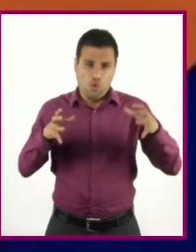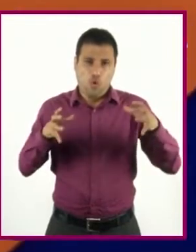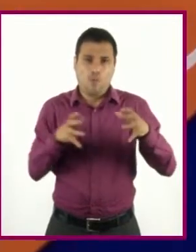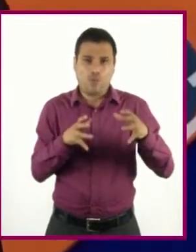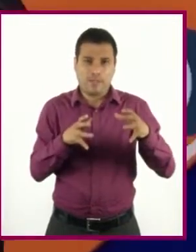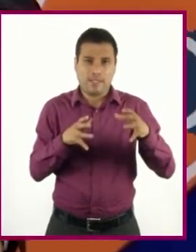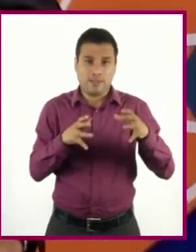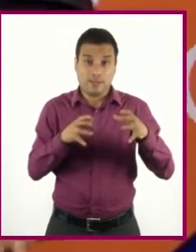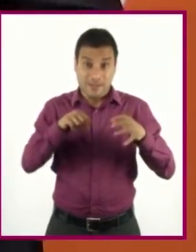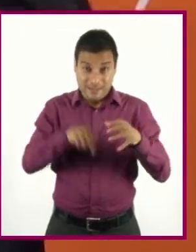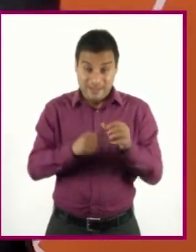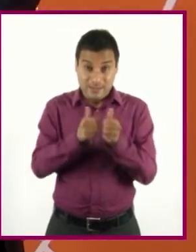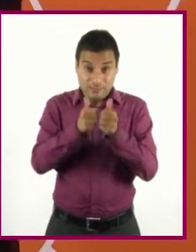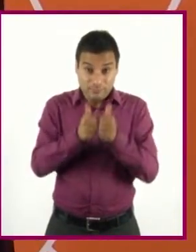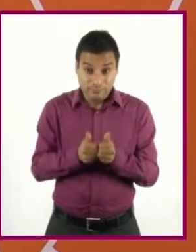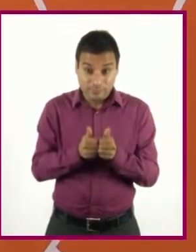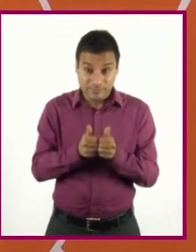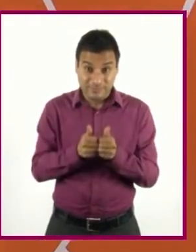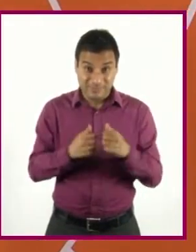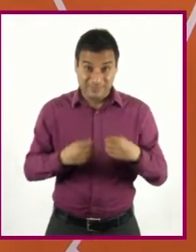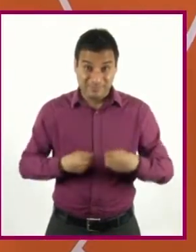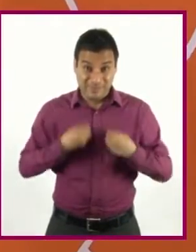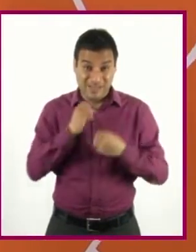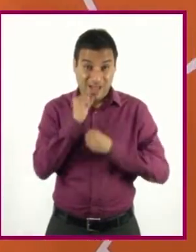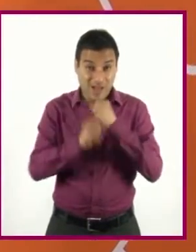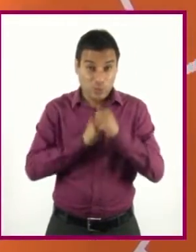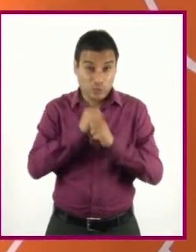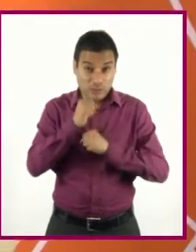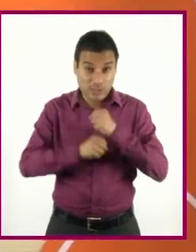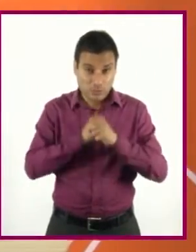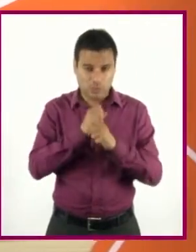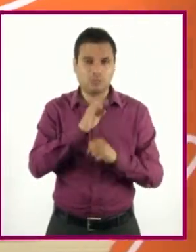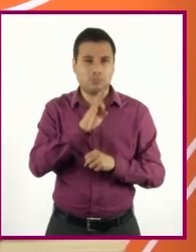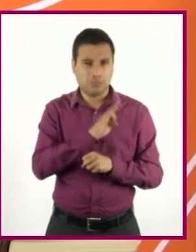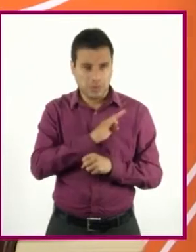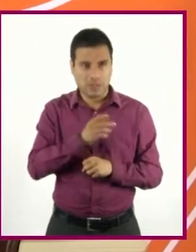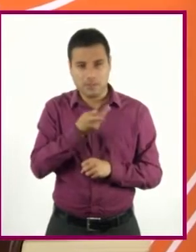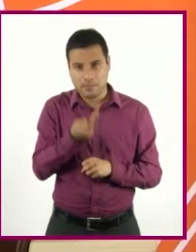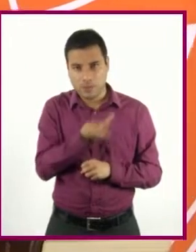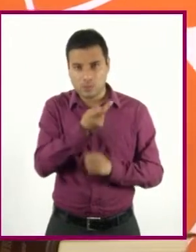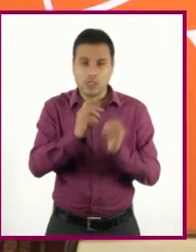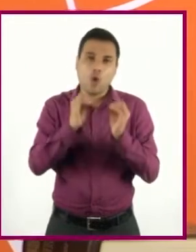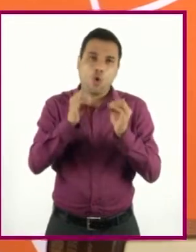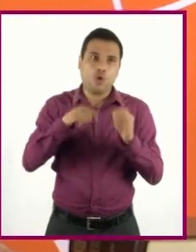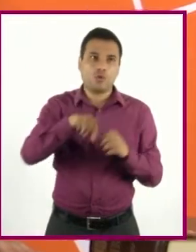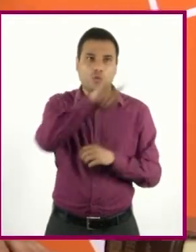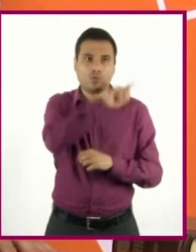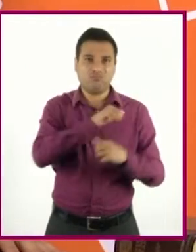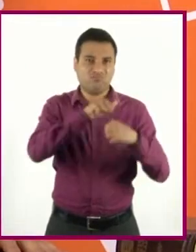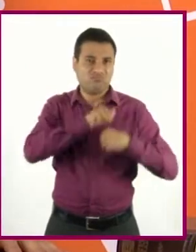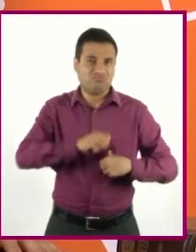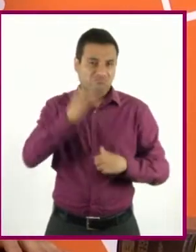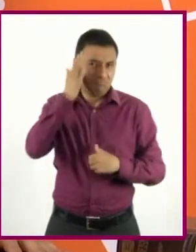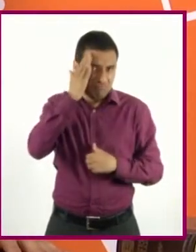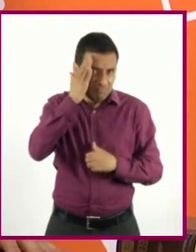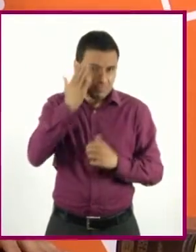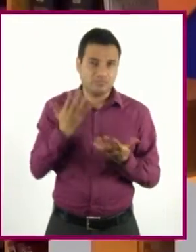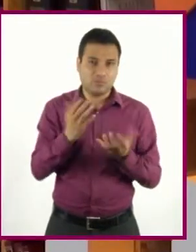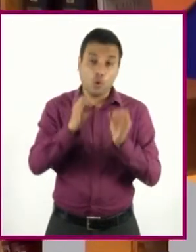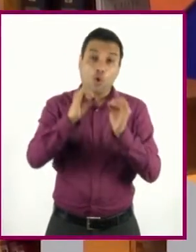tiempo viviendo allí o que desempeñen tareas como una responsabilidad vecinal, o inclusive